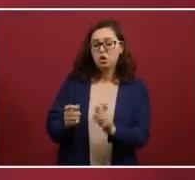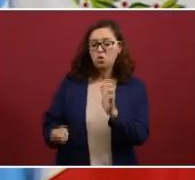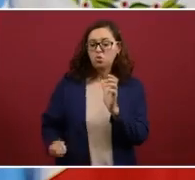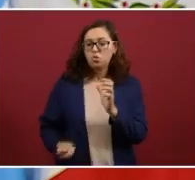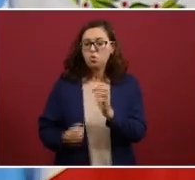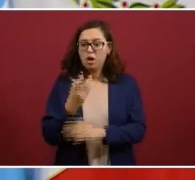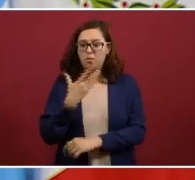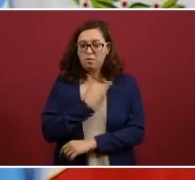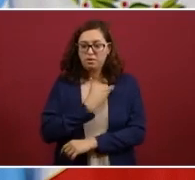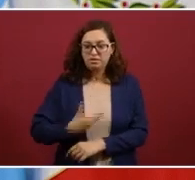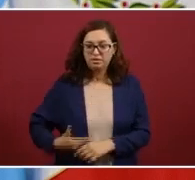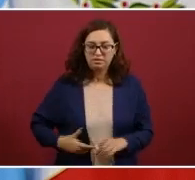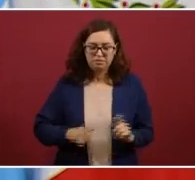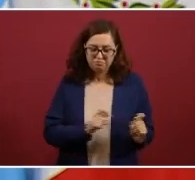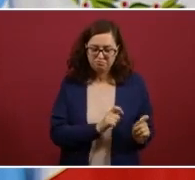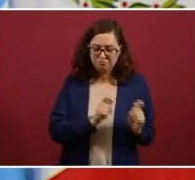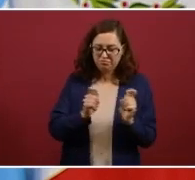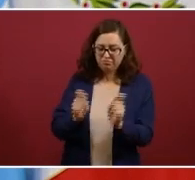de